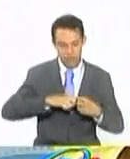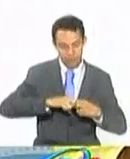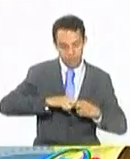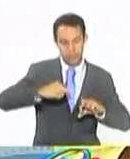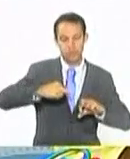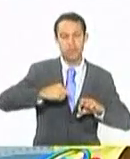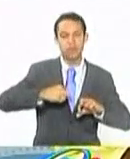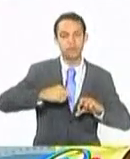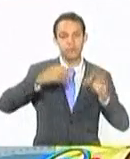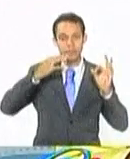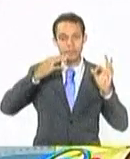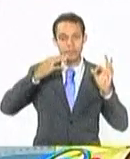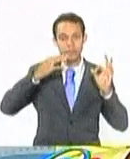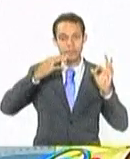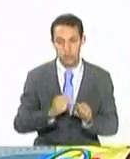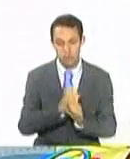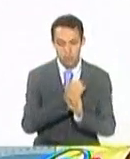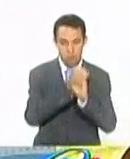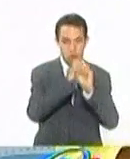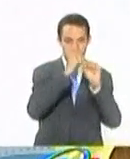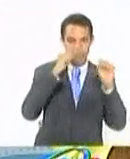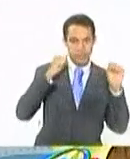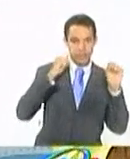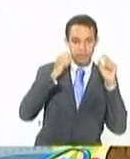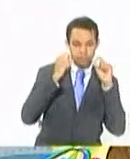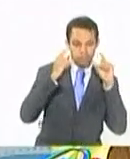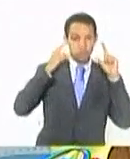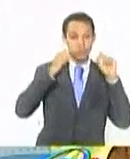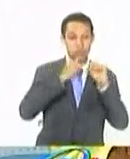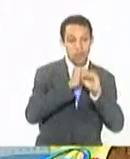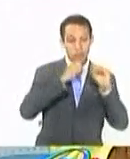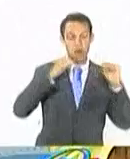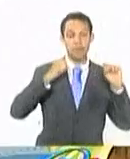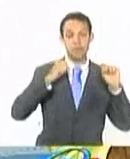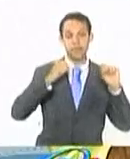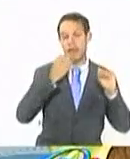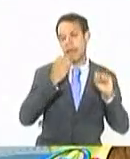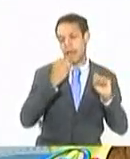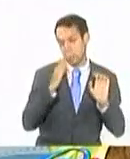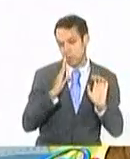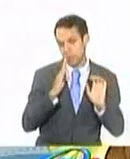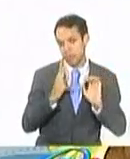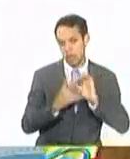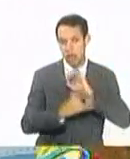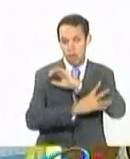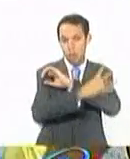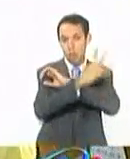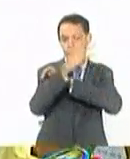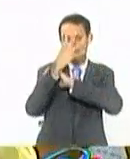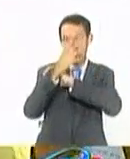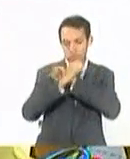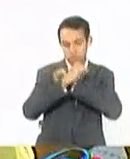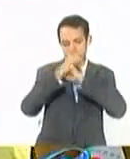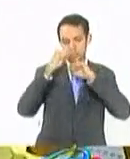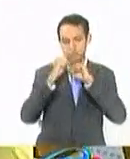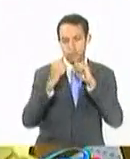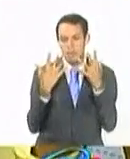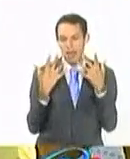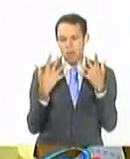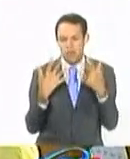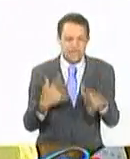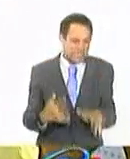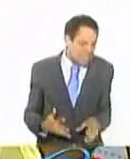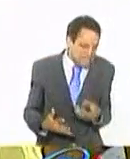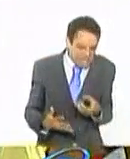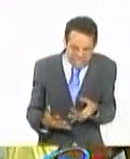persona que se despierta en la mañana ojo muy distinto a la persona que a las 4 de la mañana se despierta y tiene las manos en tumida y